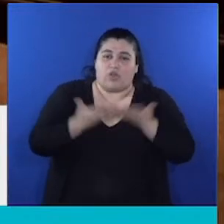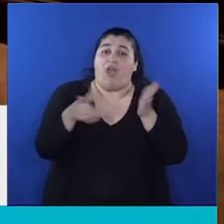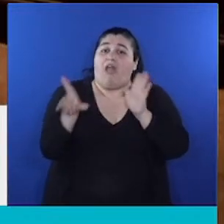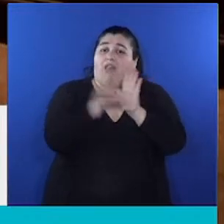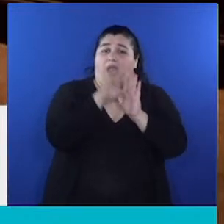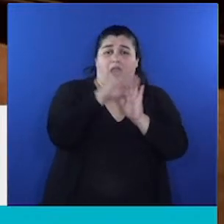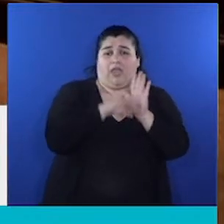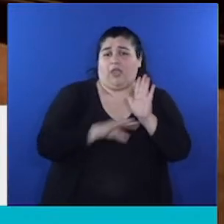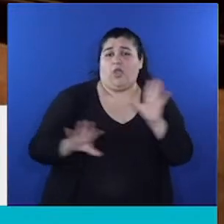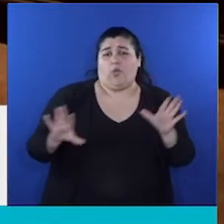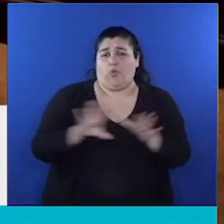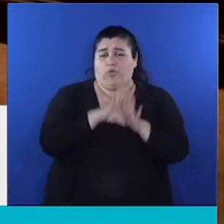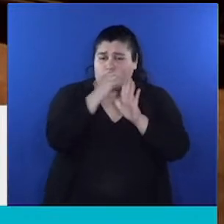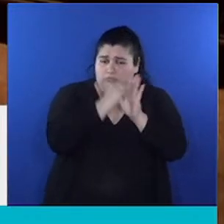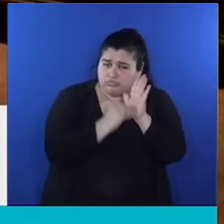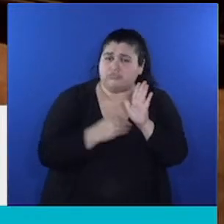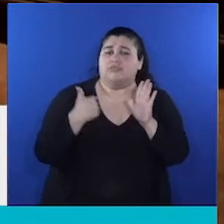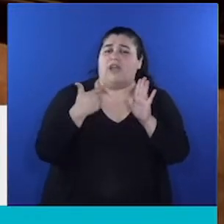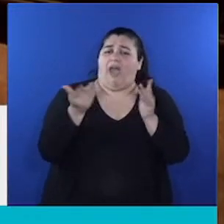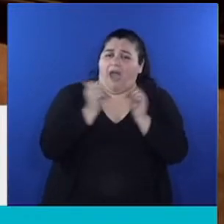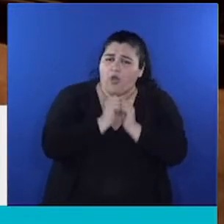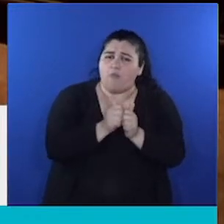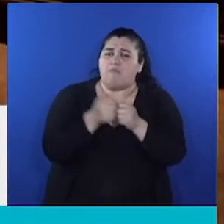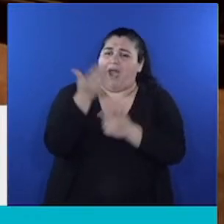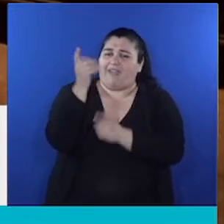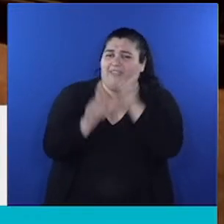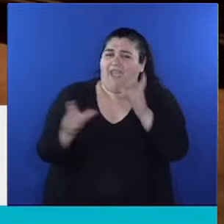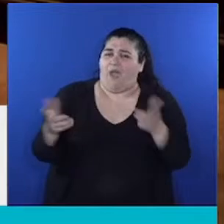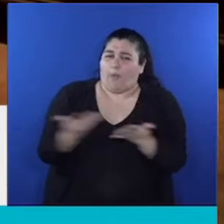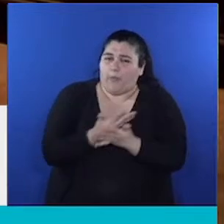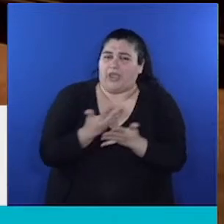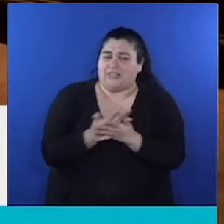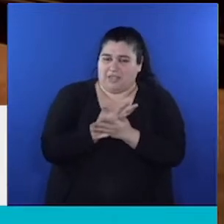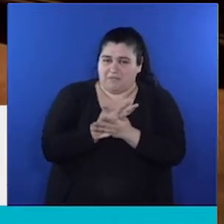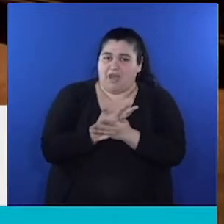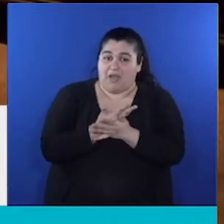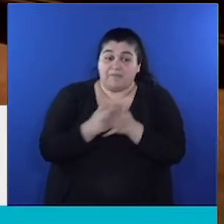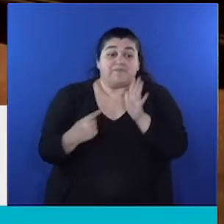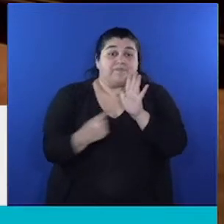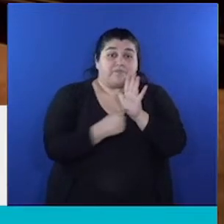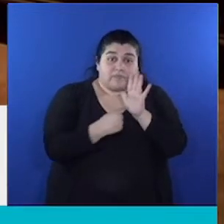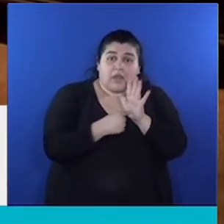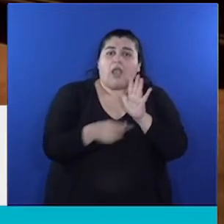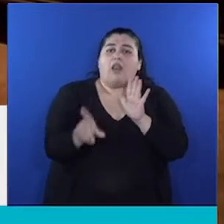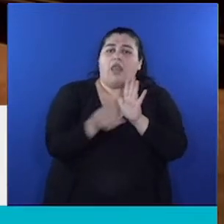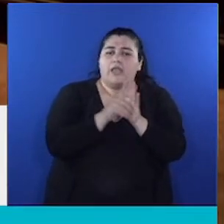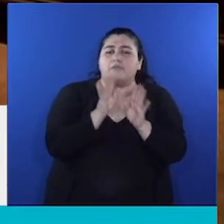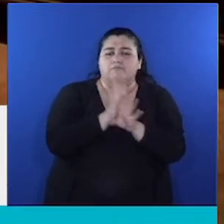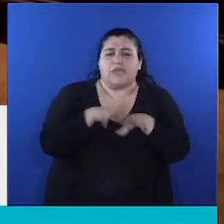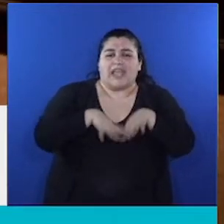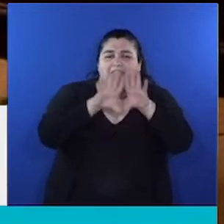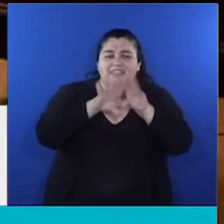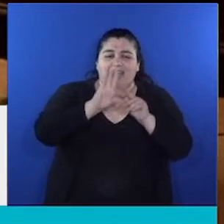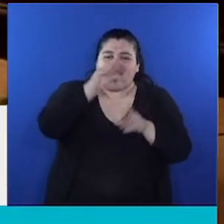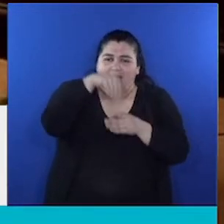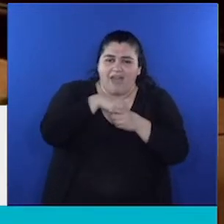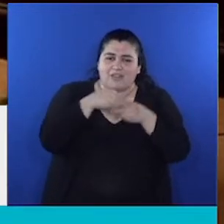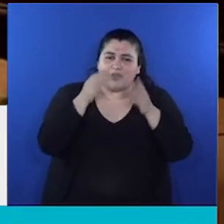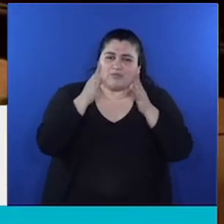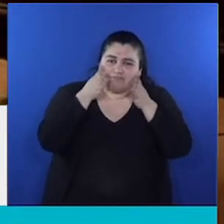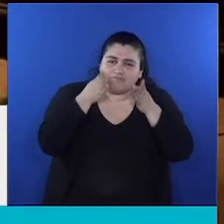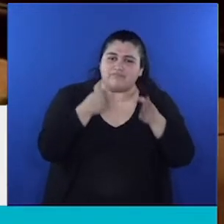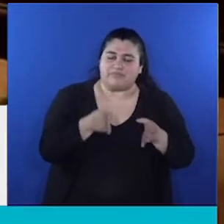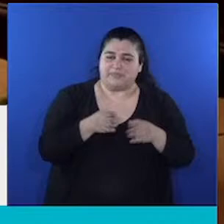ley acompaña a la víctima, esta ley pretende realmente dar una mirada integral a una problemática estructural. En